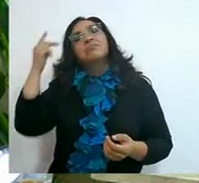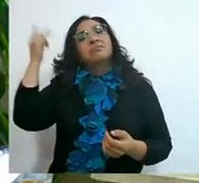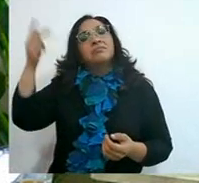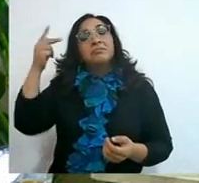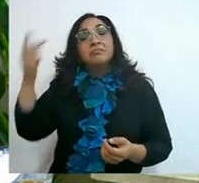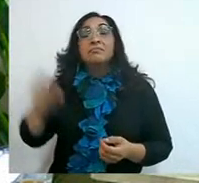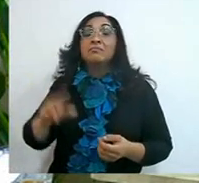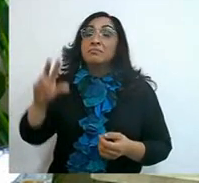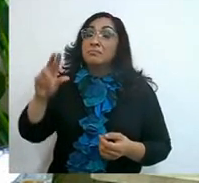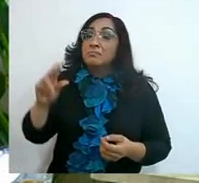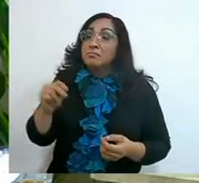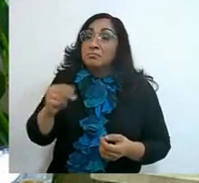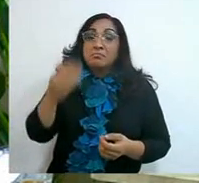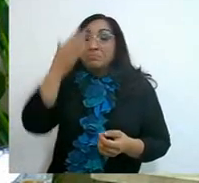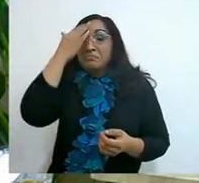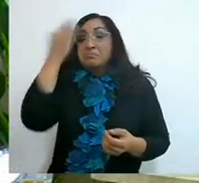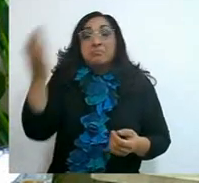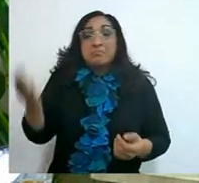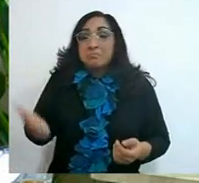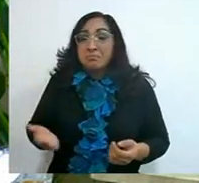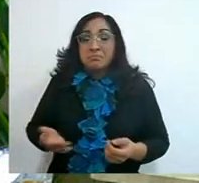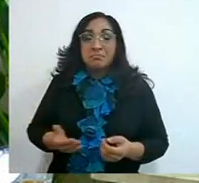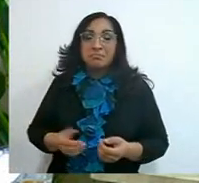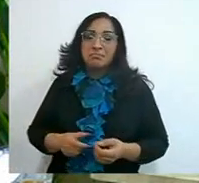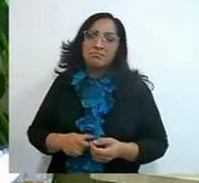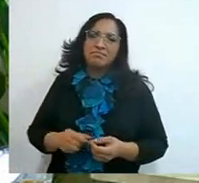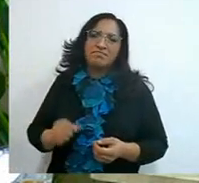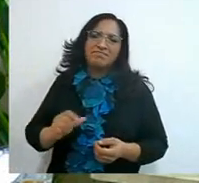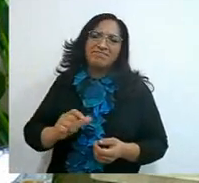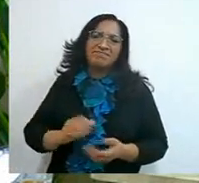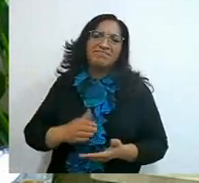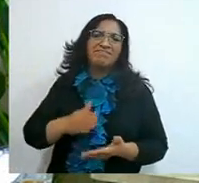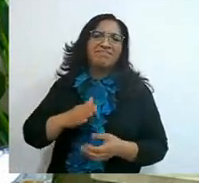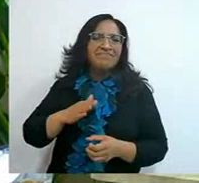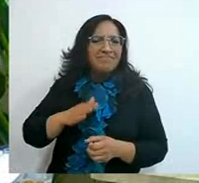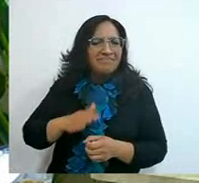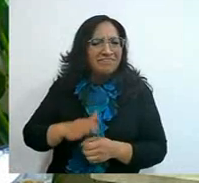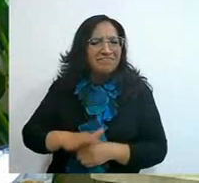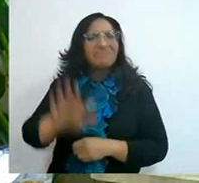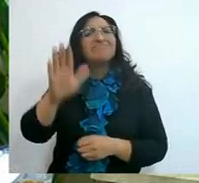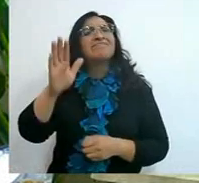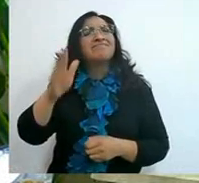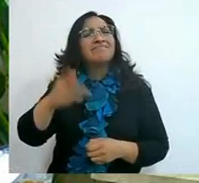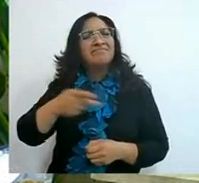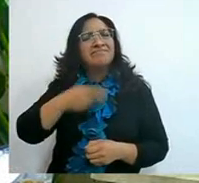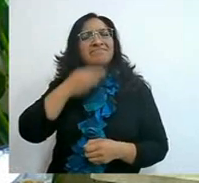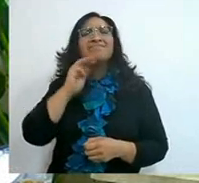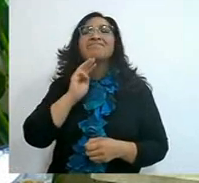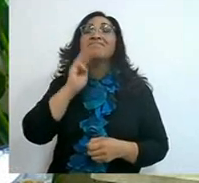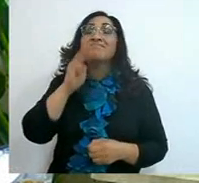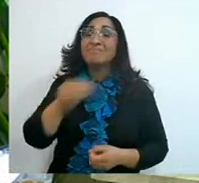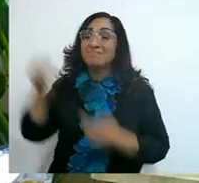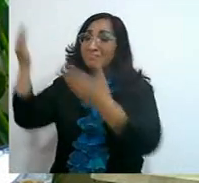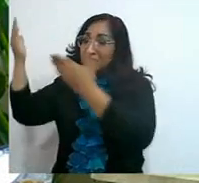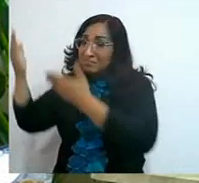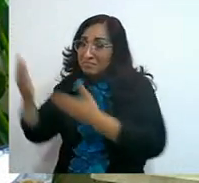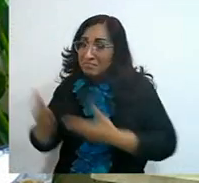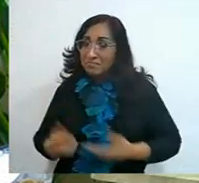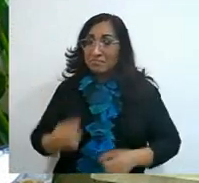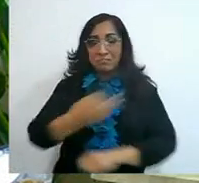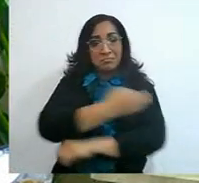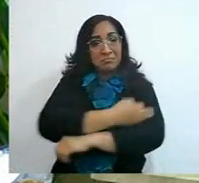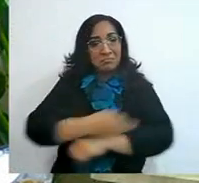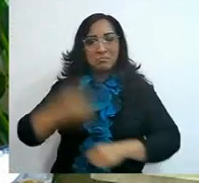Y no nos damos cuenta cuánta maldición traemos a nuestras